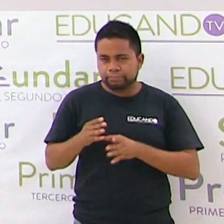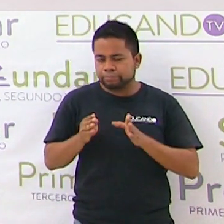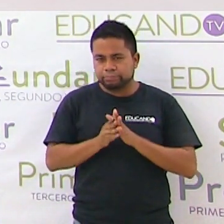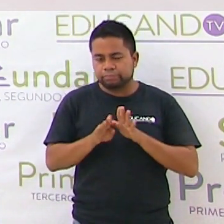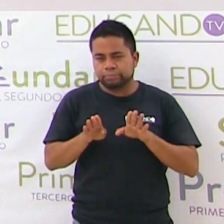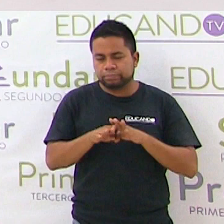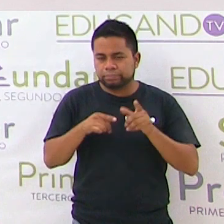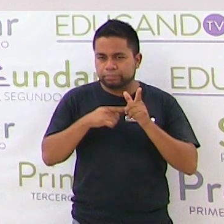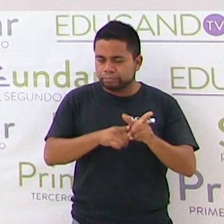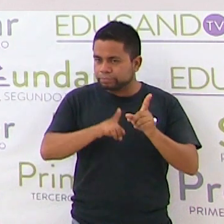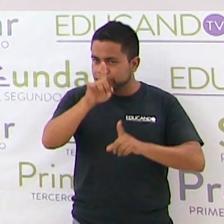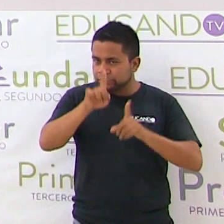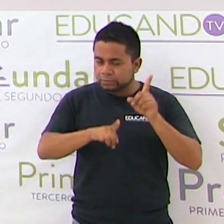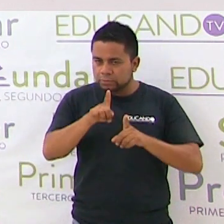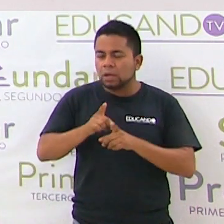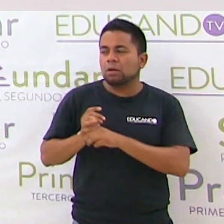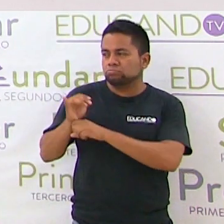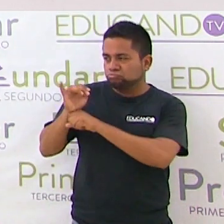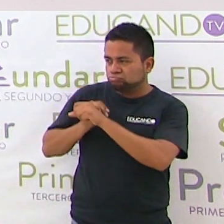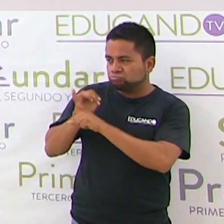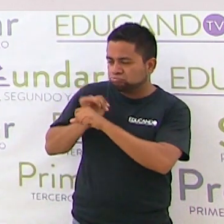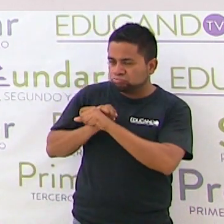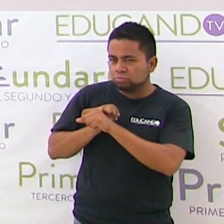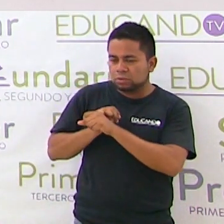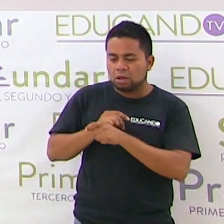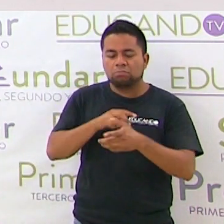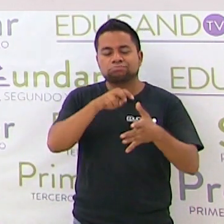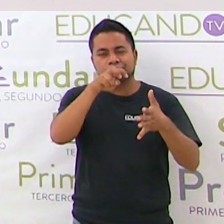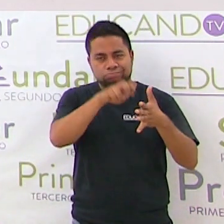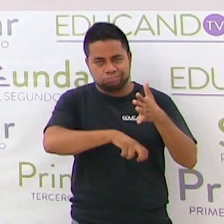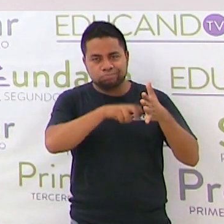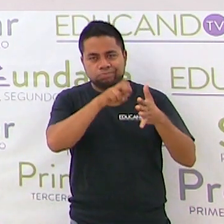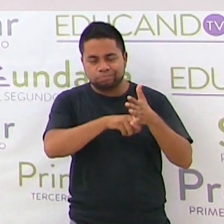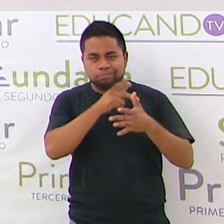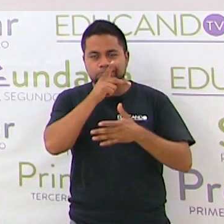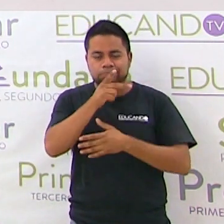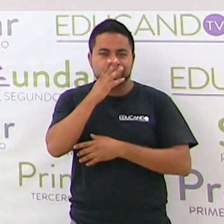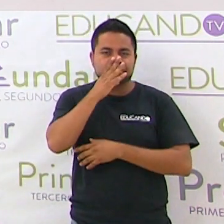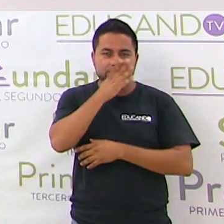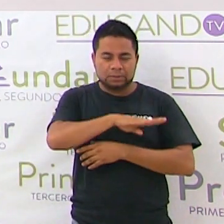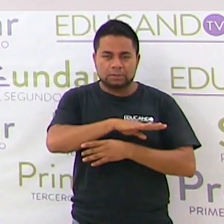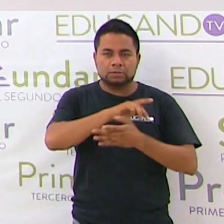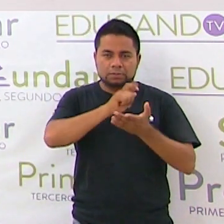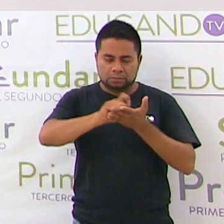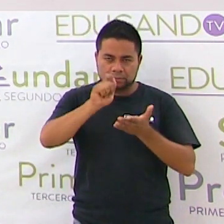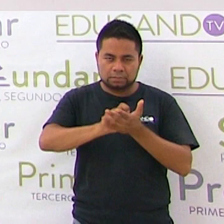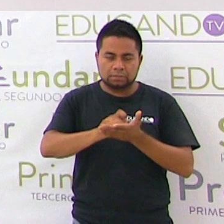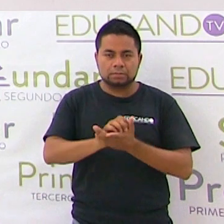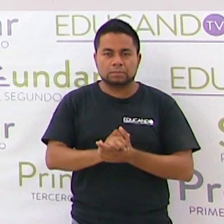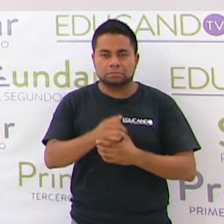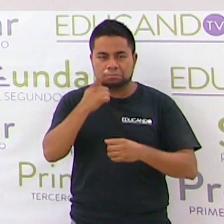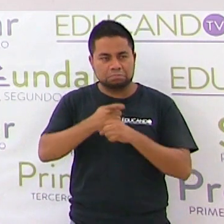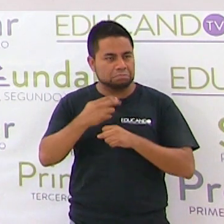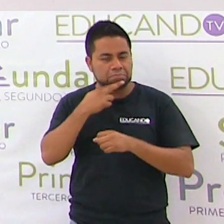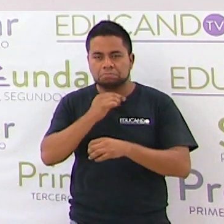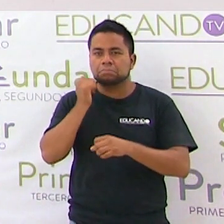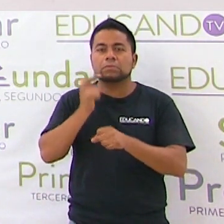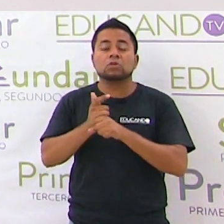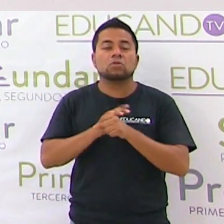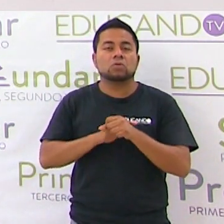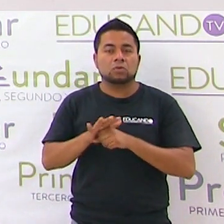la información, buscarla y corregir las palabras que están mal escritas. Bueno, la primera que yo identifiqué